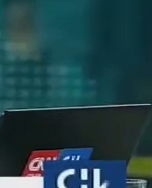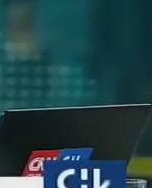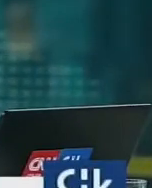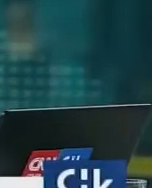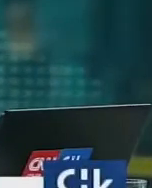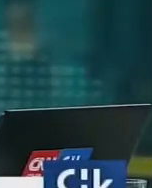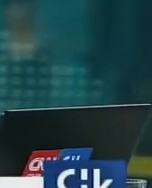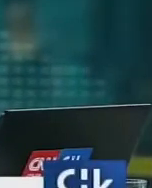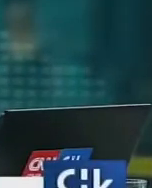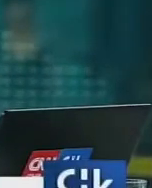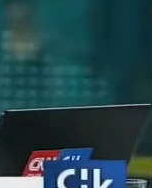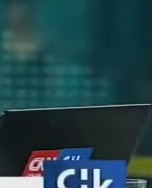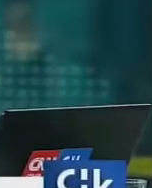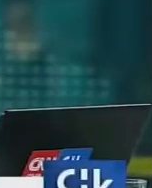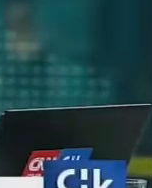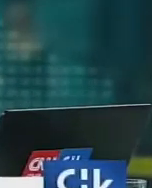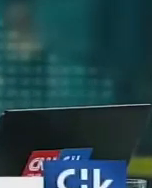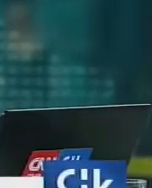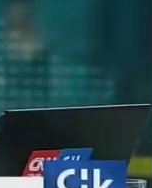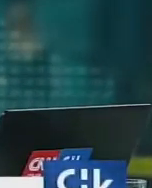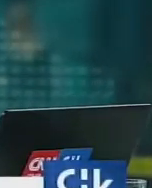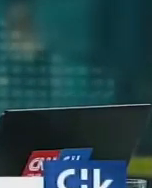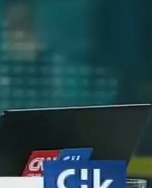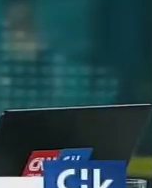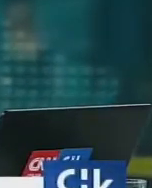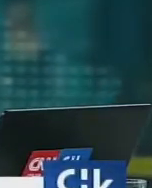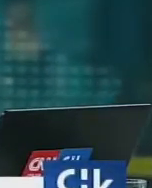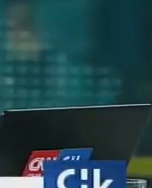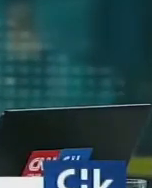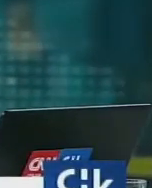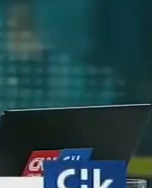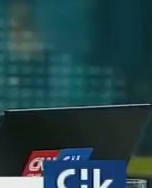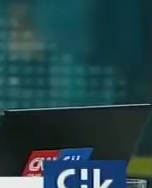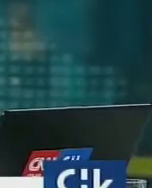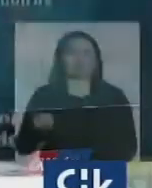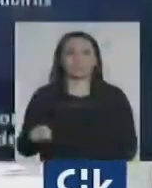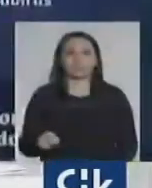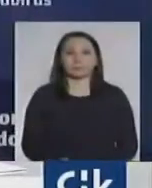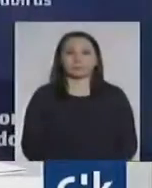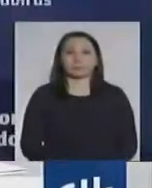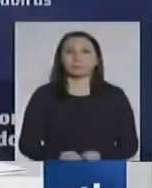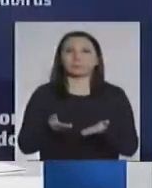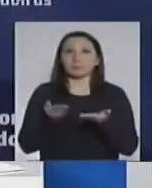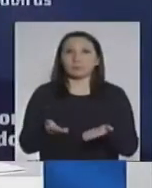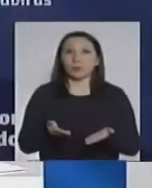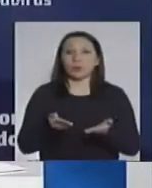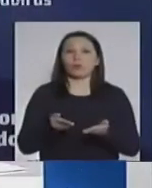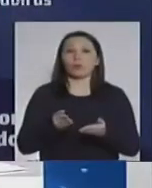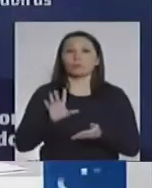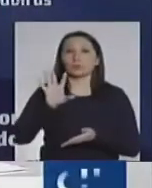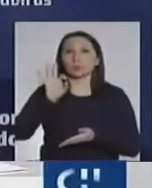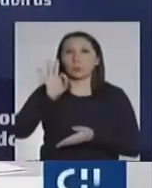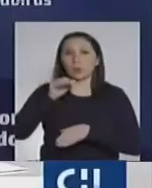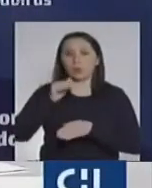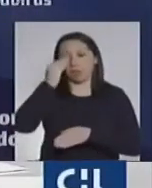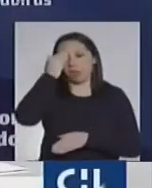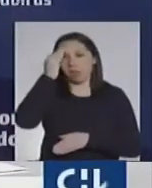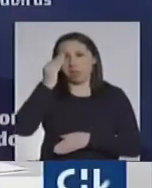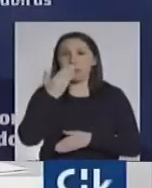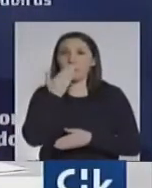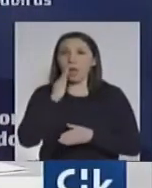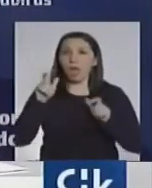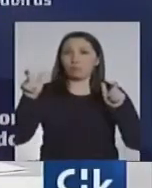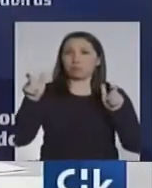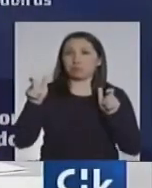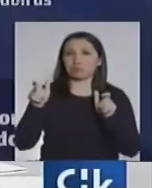se prepara para una cuarta ola. Aquí les vamos a contar los detalles. Hoy completamos 50 días